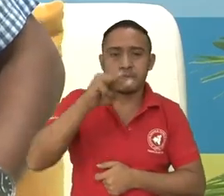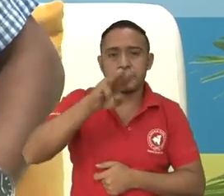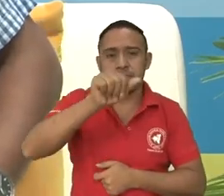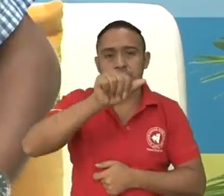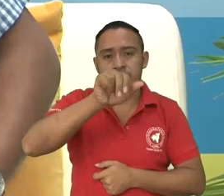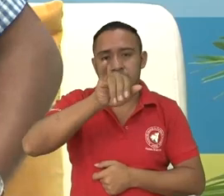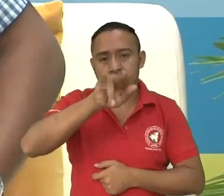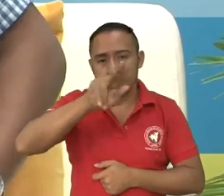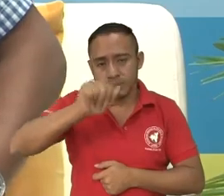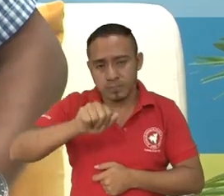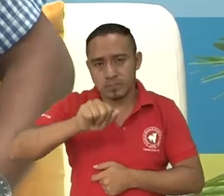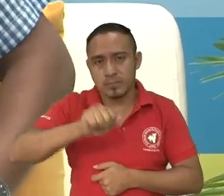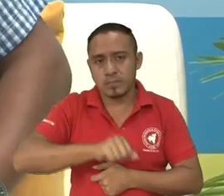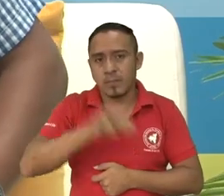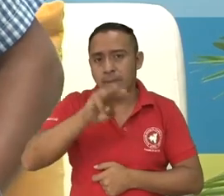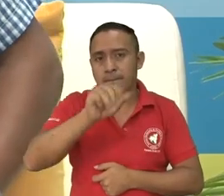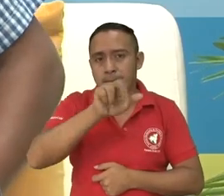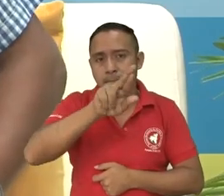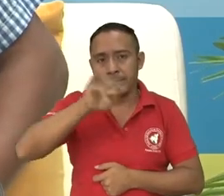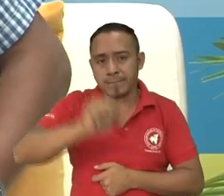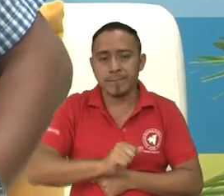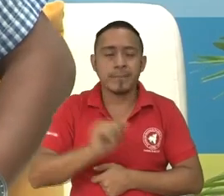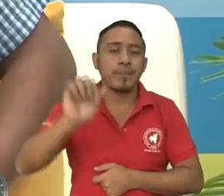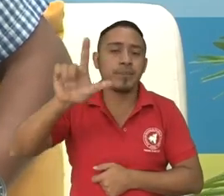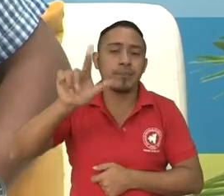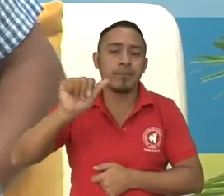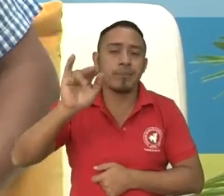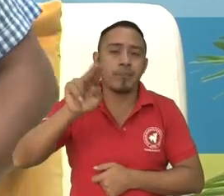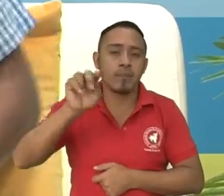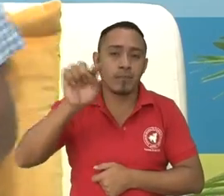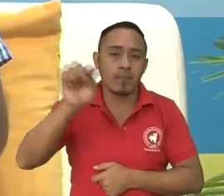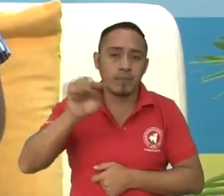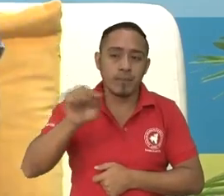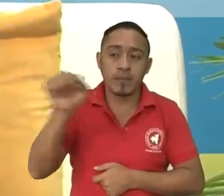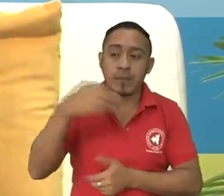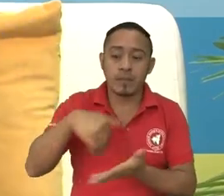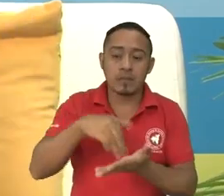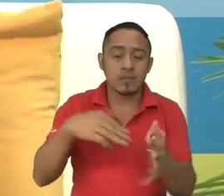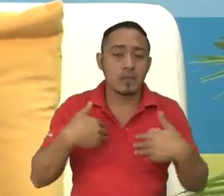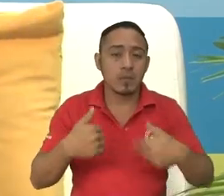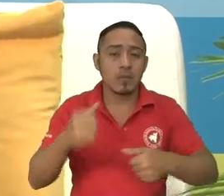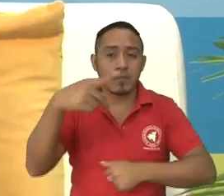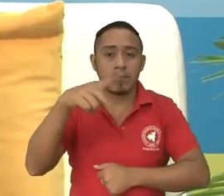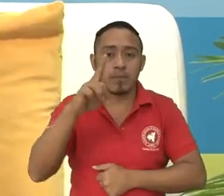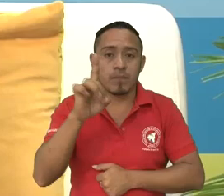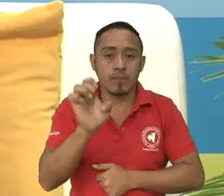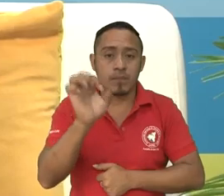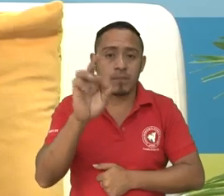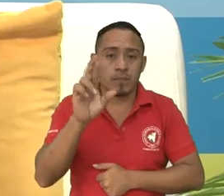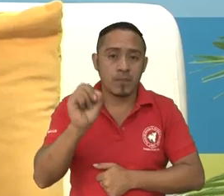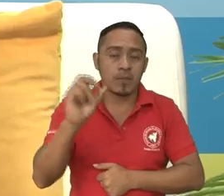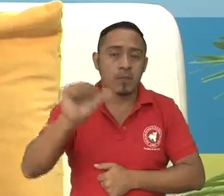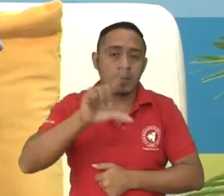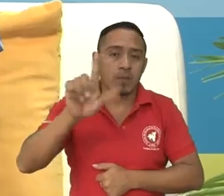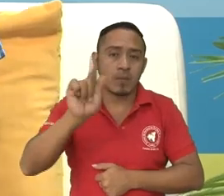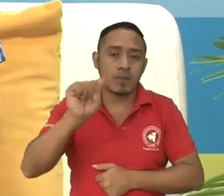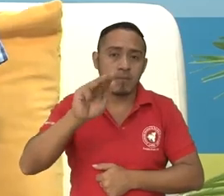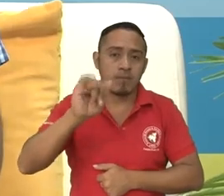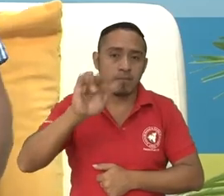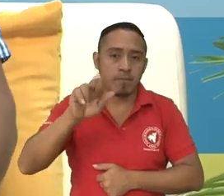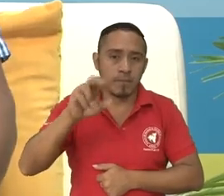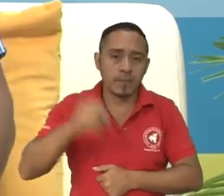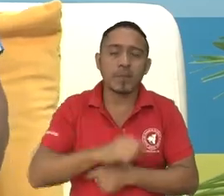Auxiliadora Lainez. Ella es del Centro de Salud Pedro Altamirano. Con ella estamos conversando sobre la importancia de cuidar